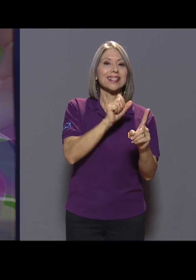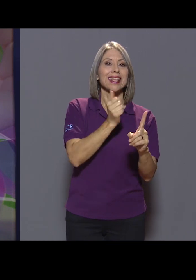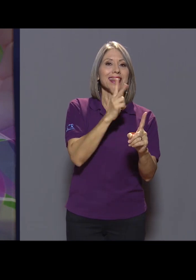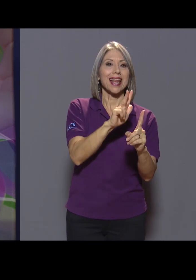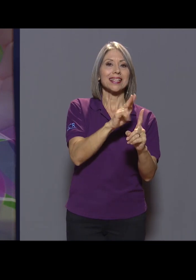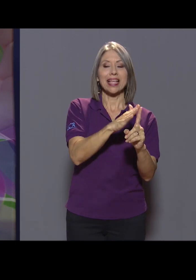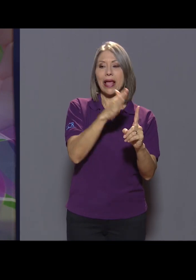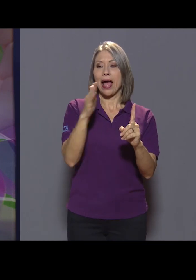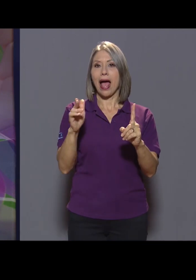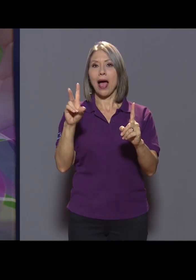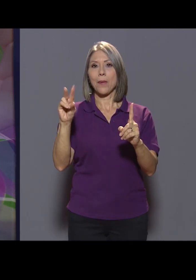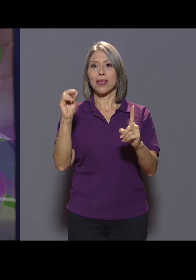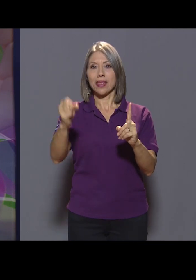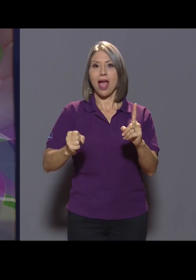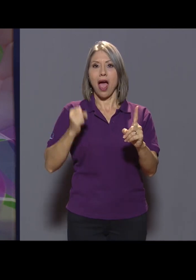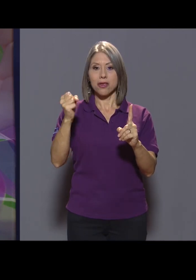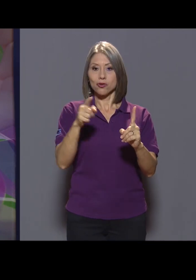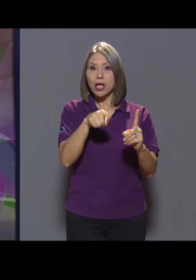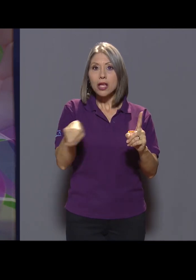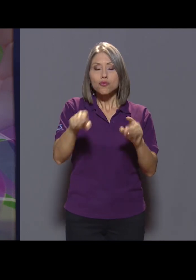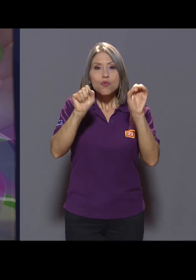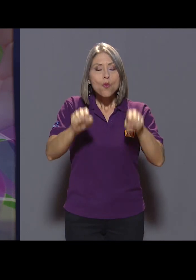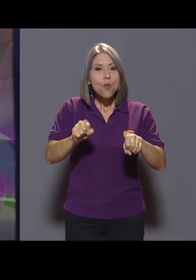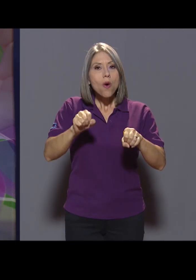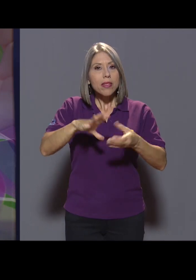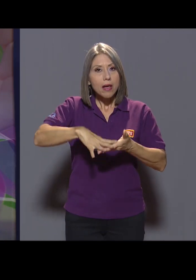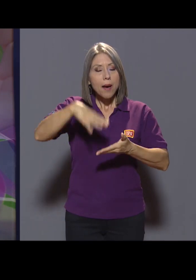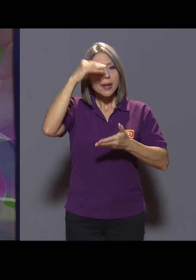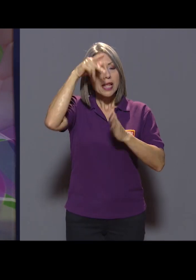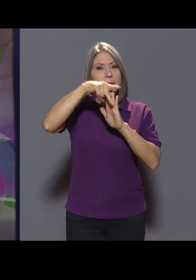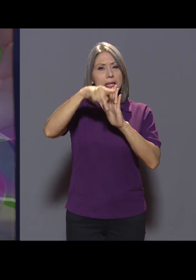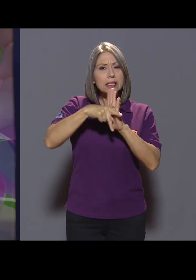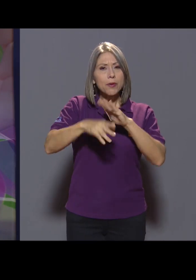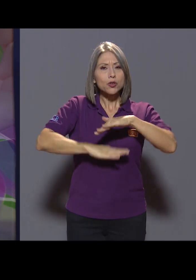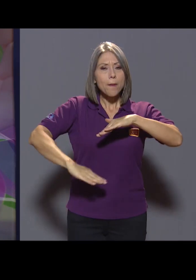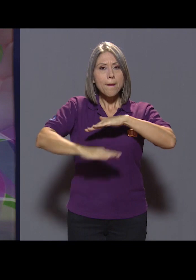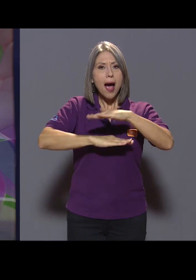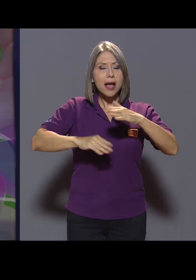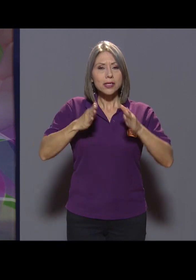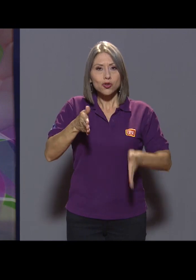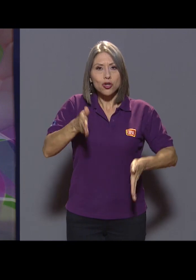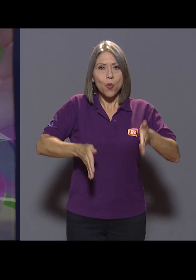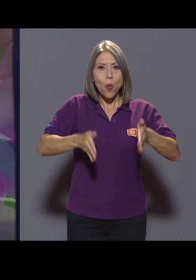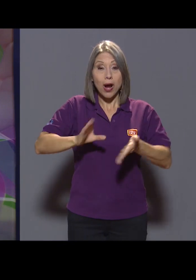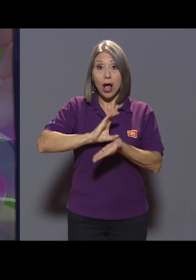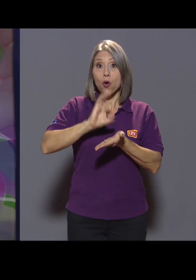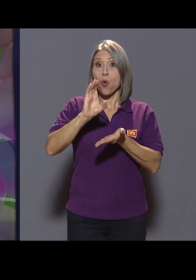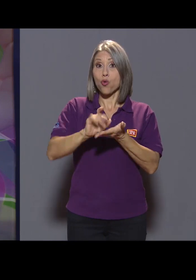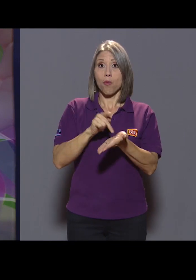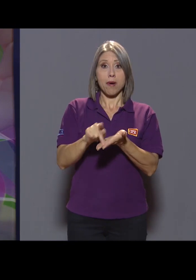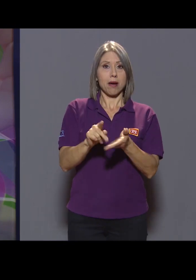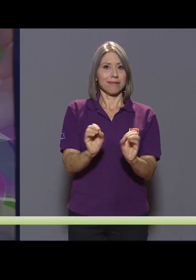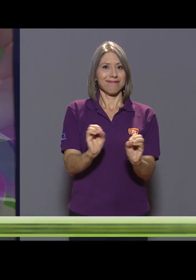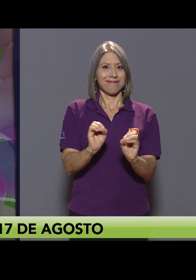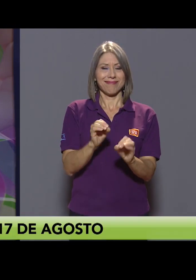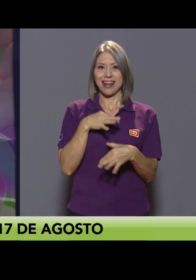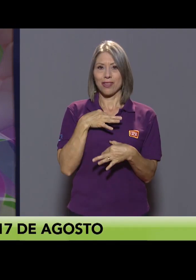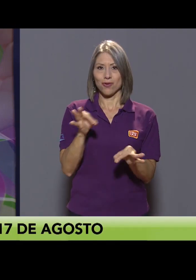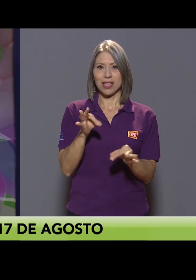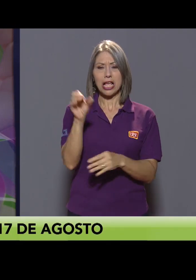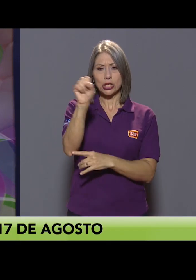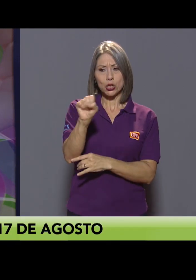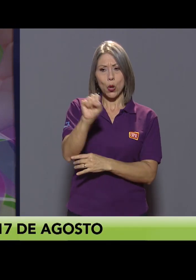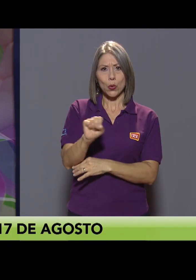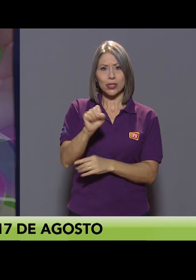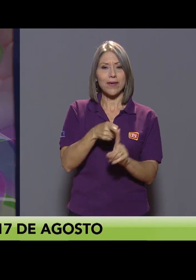años, quienes podrán aprender sobre principios básicos de robótica. El curso es gratuito y se impartirá todos los sábados, a partir